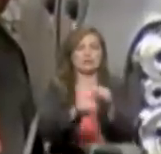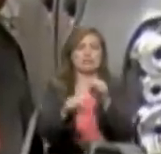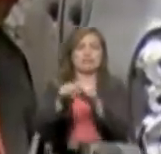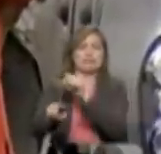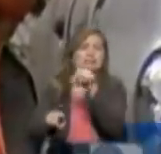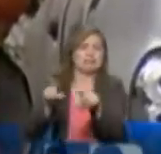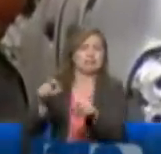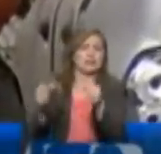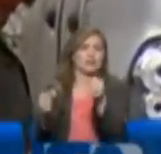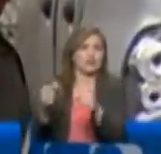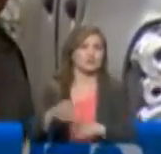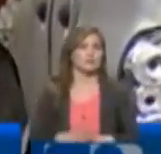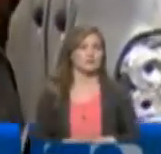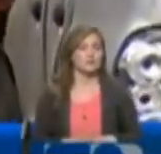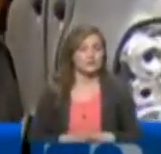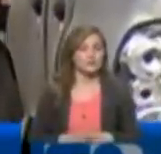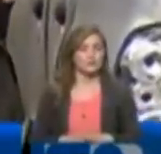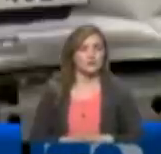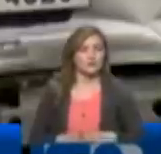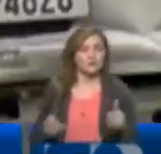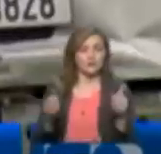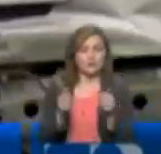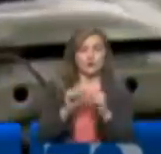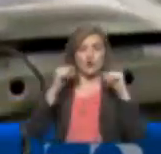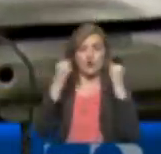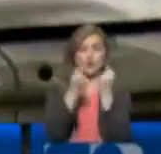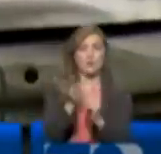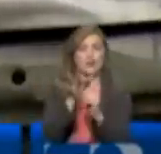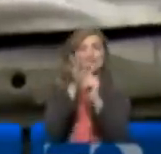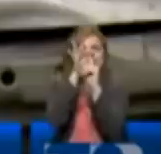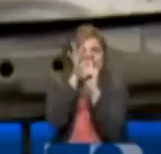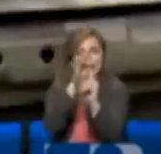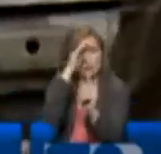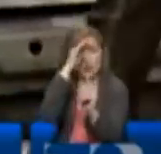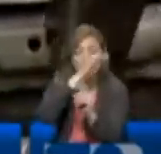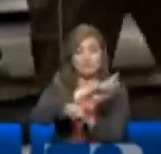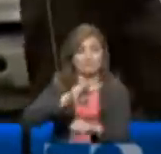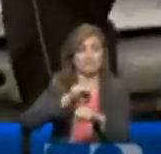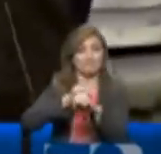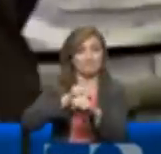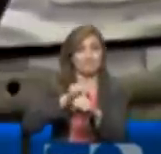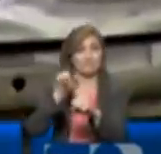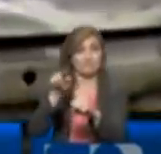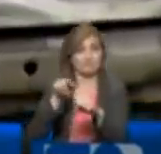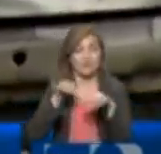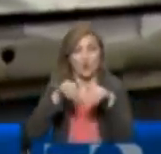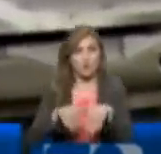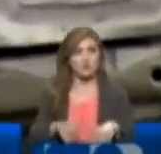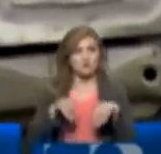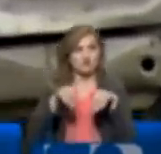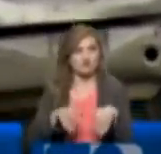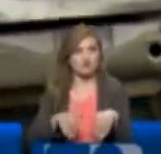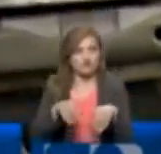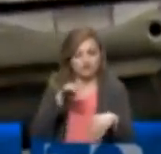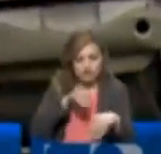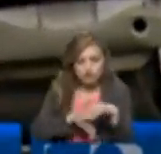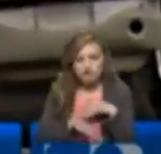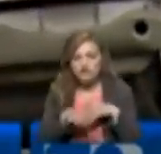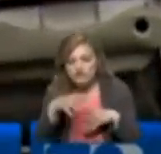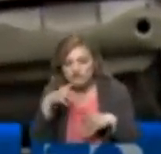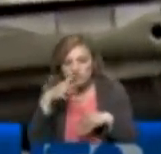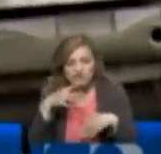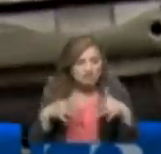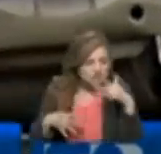con la asistencia y las indicaciones de personal de los grupos élite de la policía nacional estos carnés se ingresaban hasta las cajuelas de vehículos